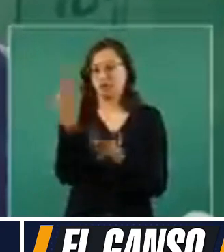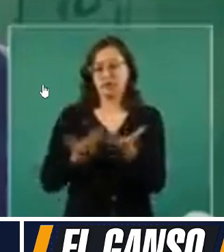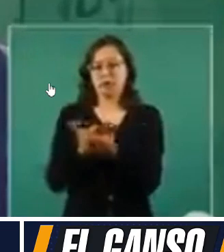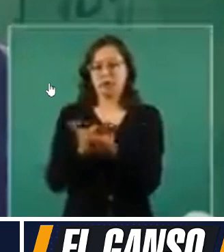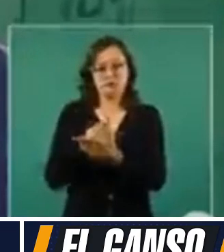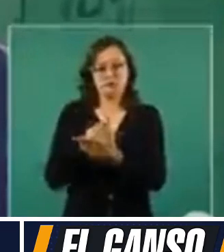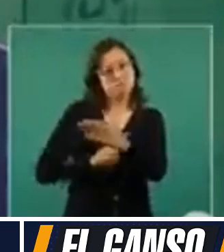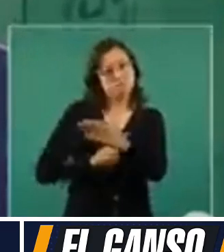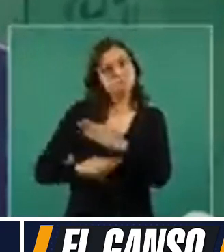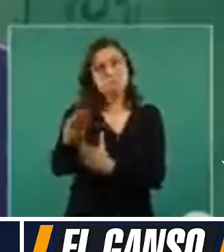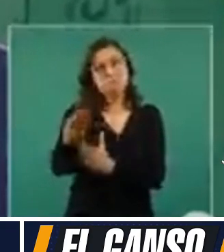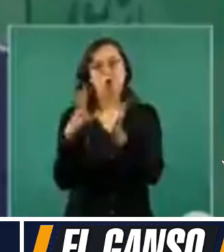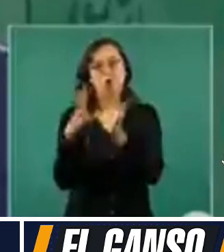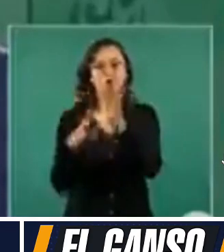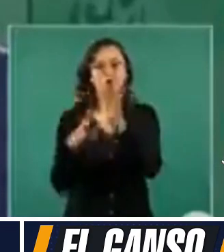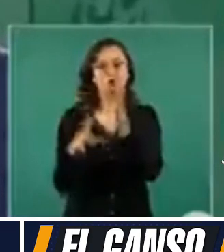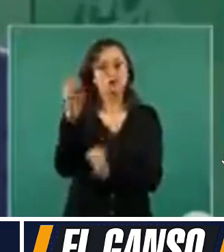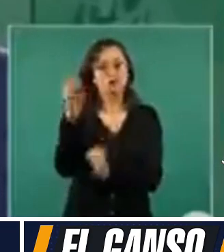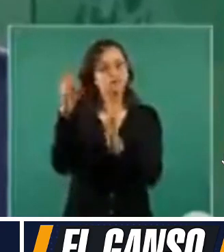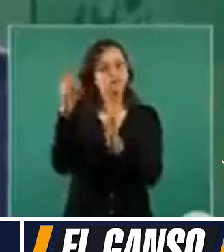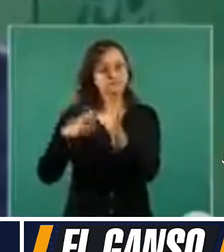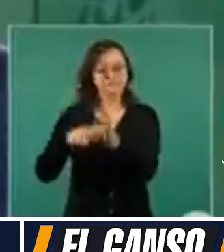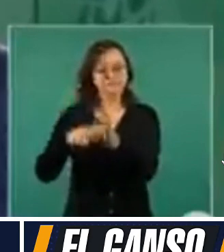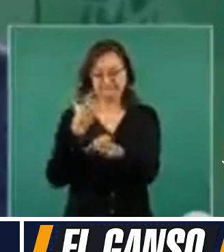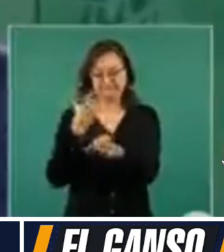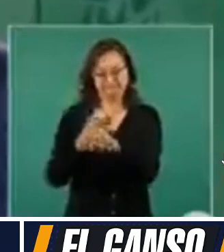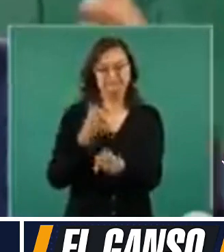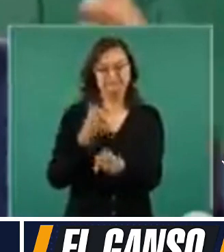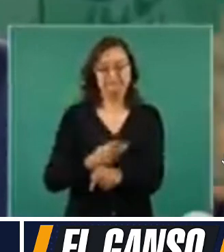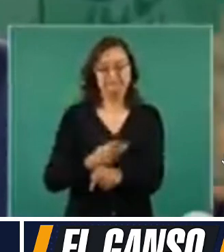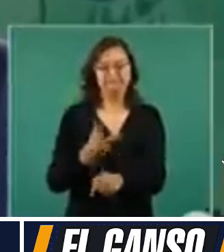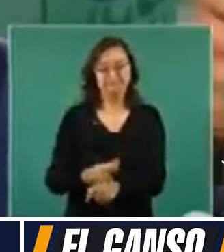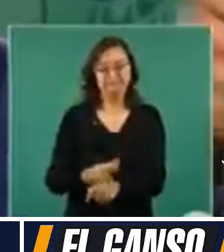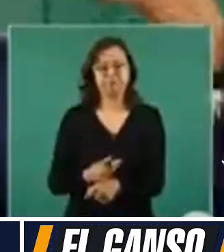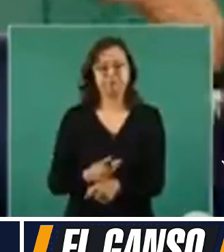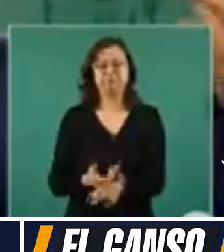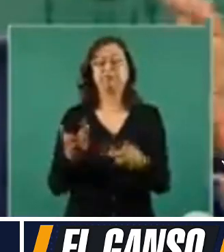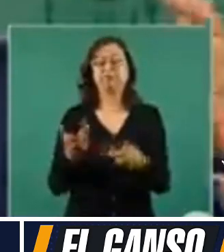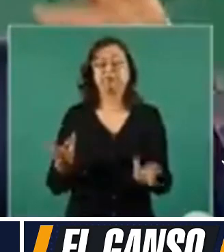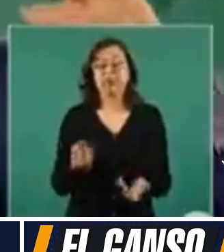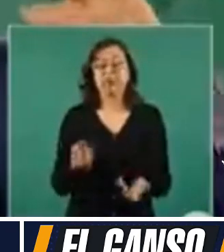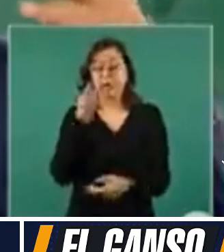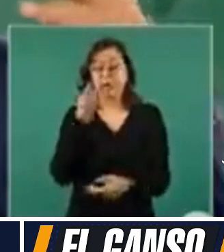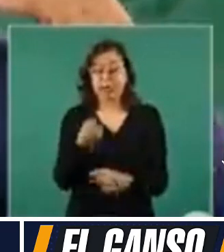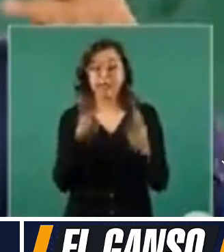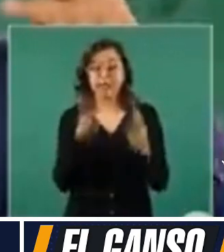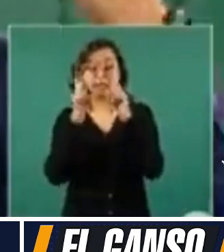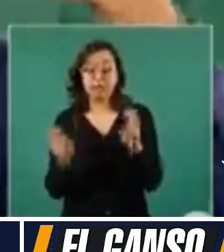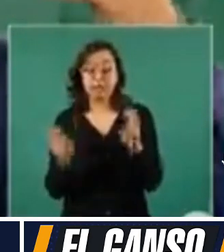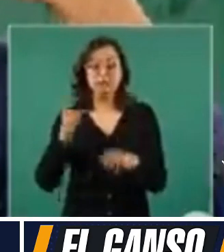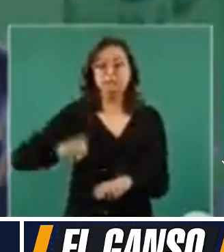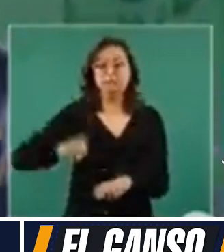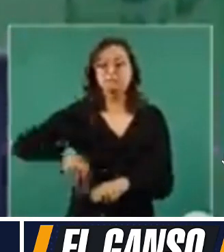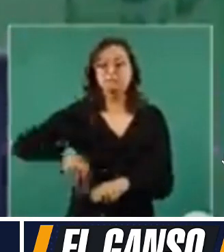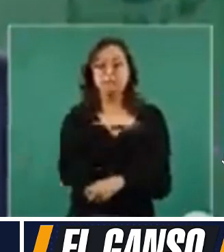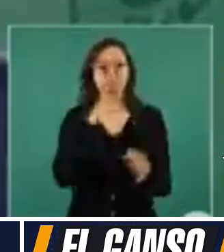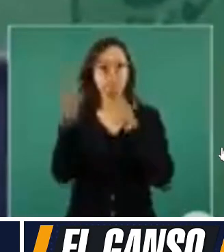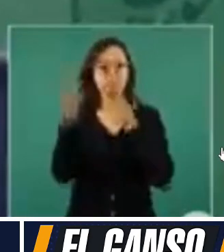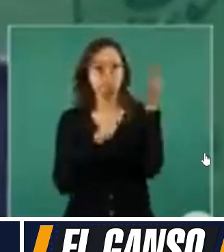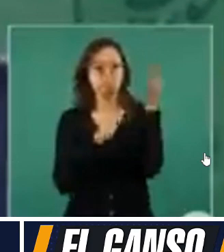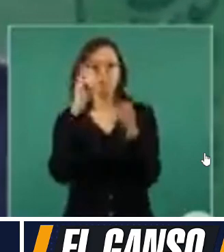reforma constitucional y la vamos a difundir para